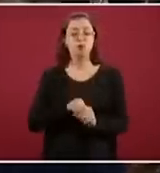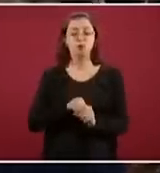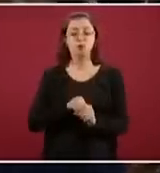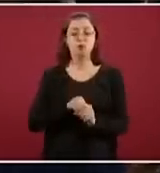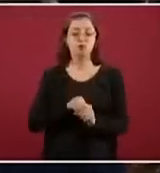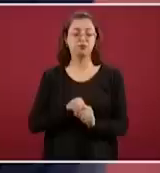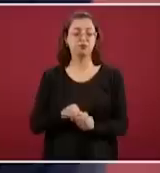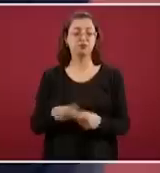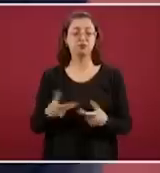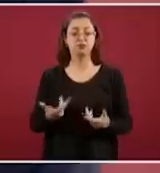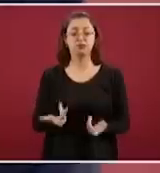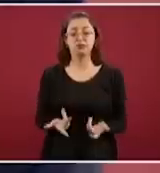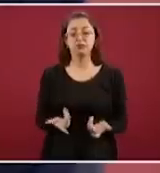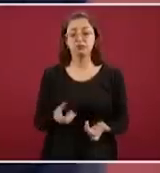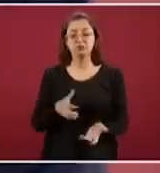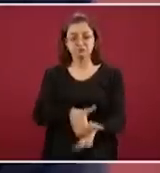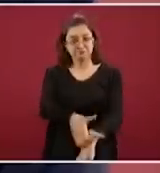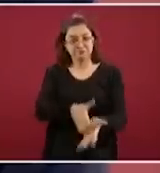no es